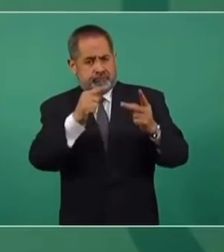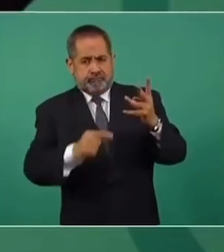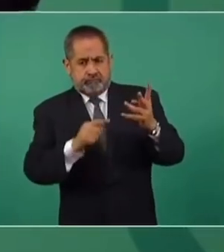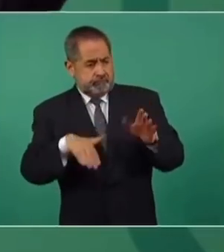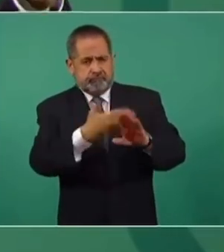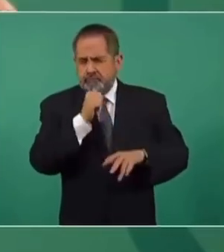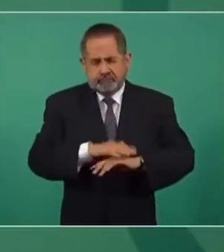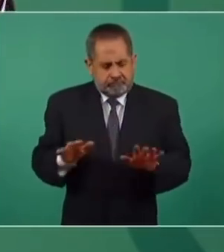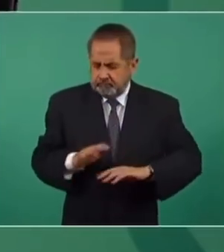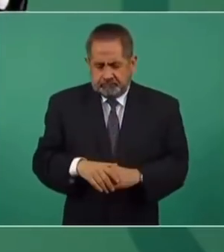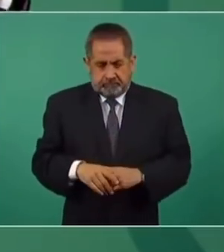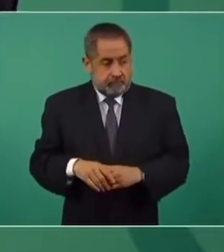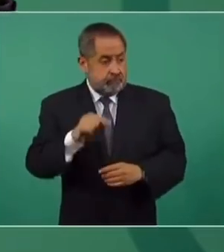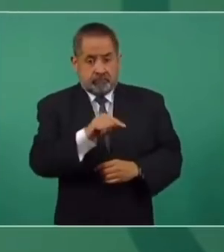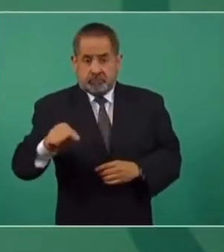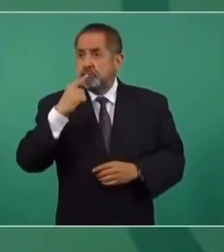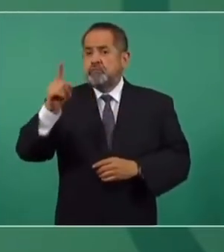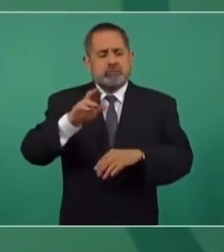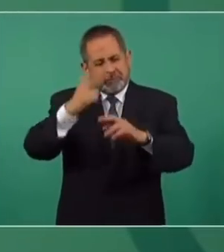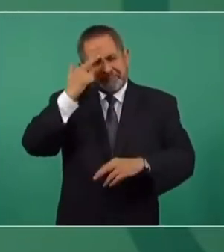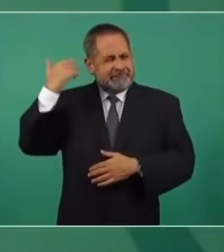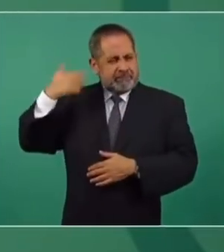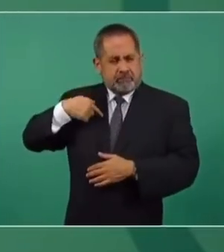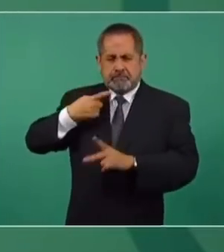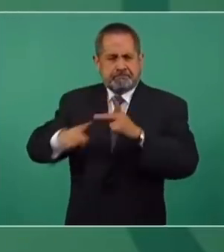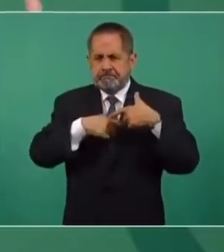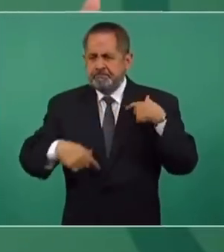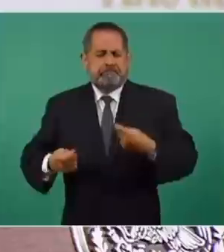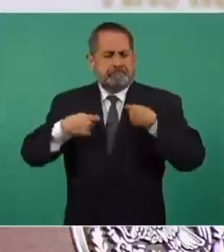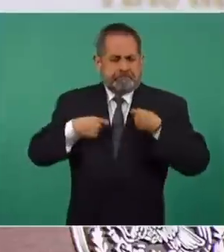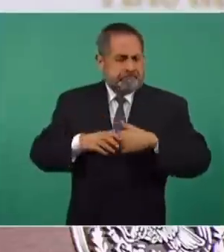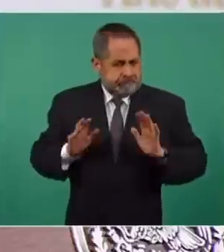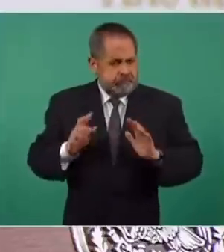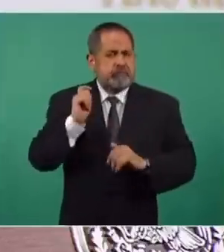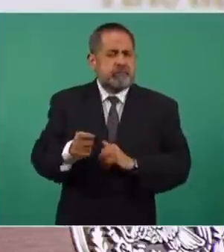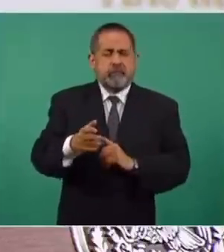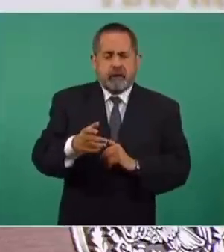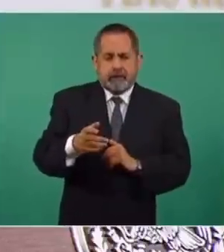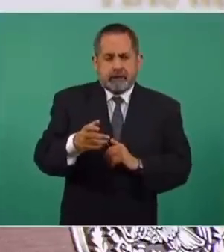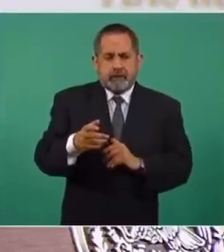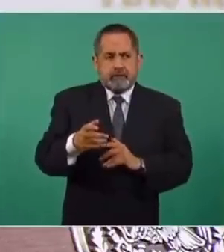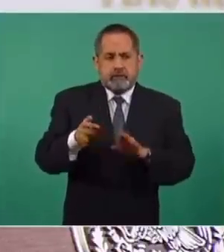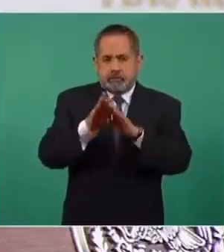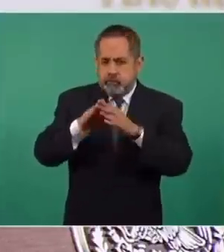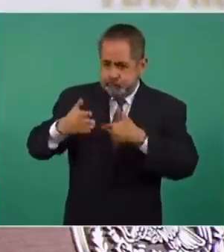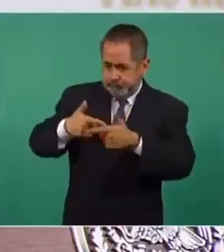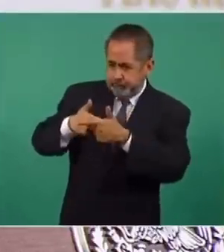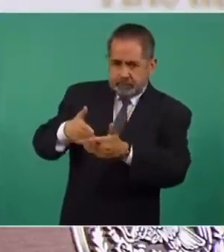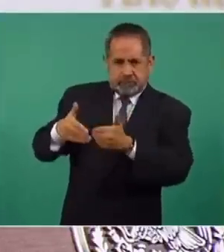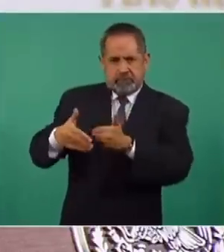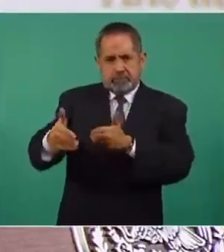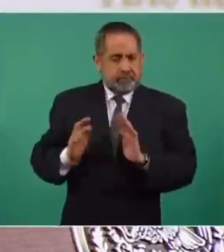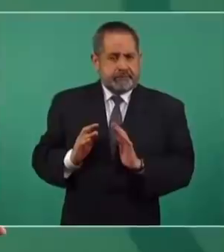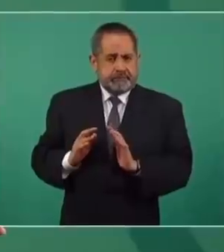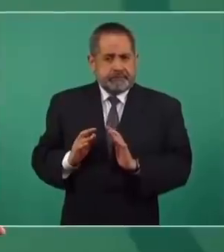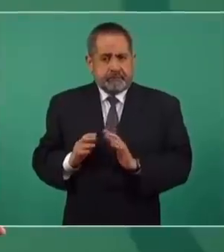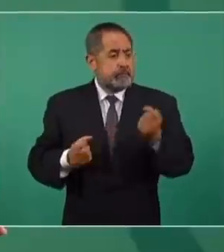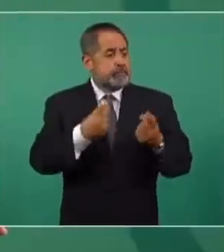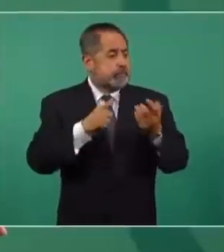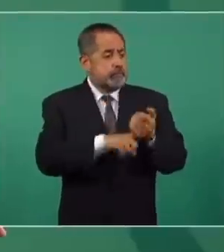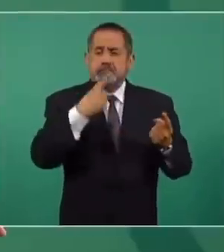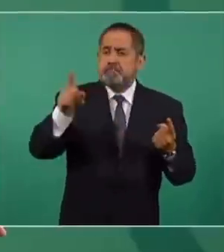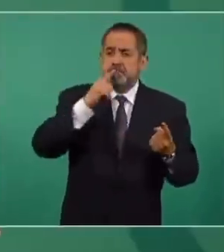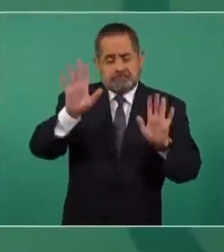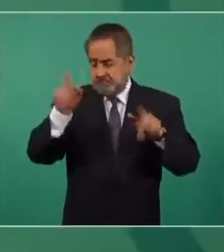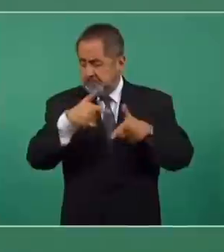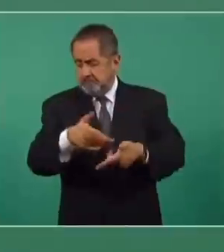Lo que está en curso, lo dije desde que tomé posesión, no se va a detener, porque no somos tampoco